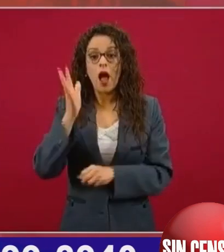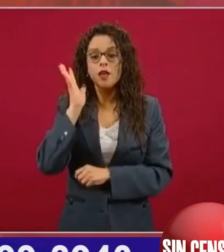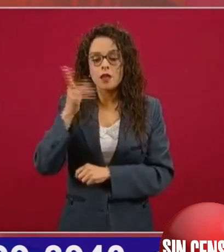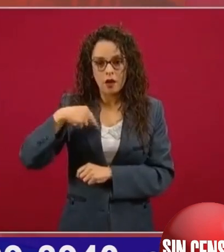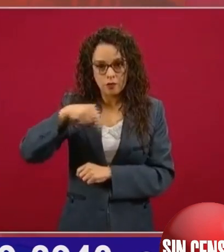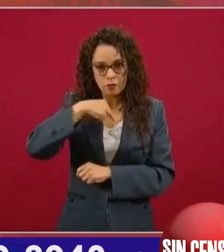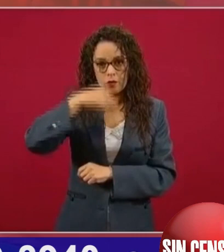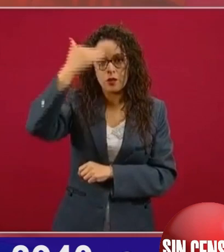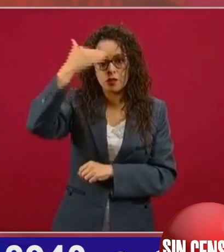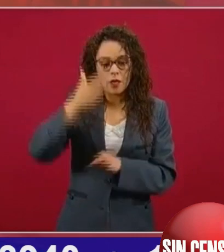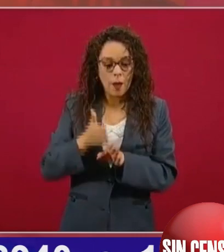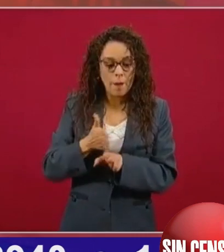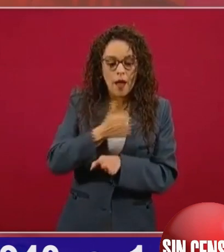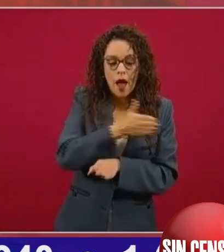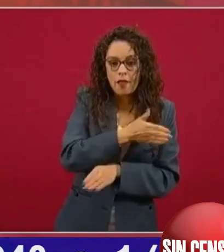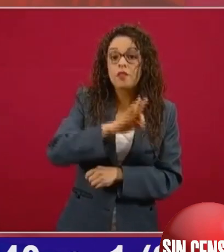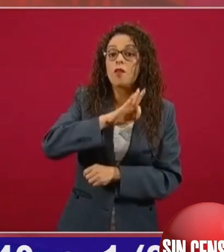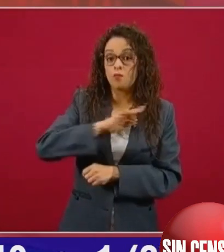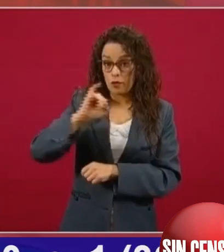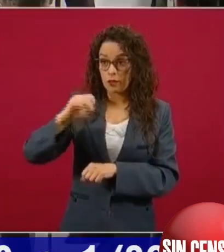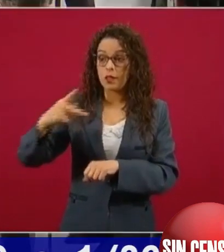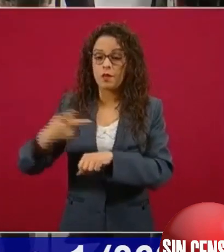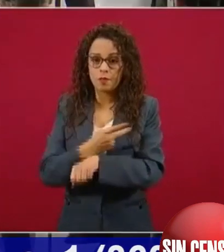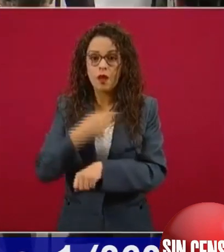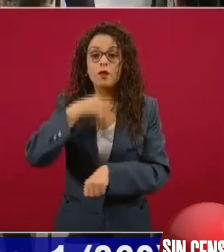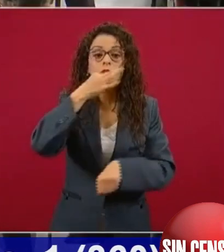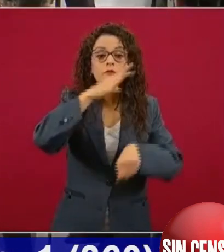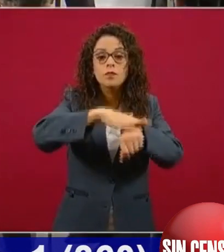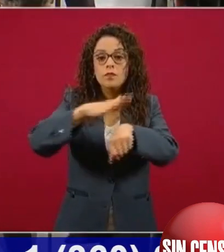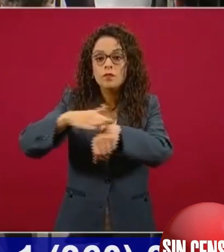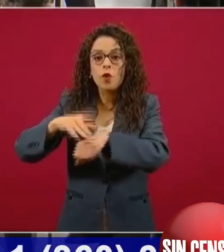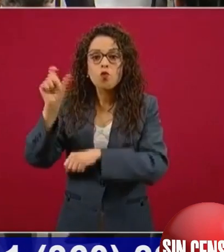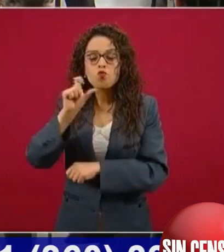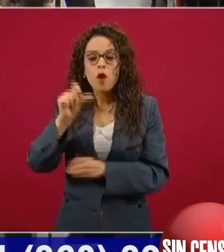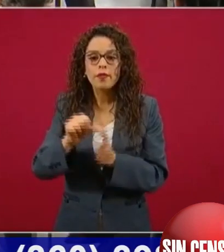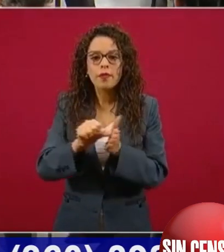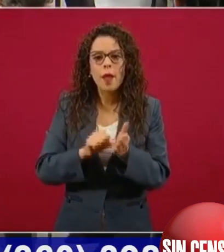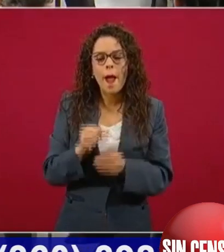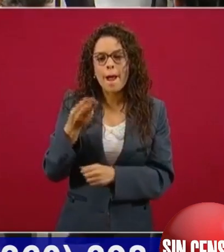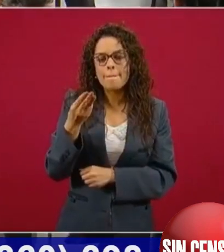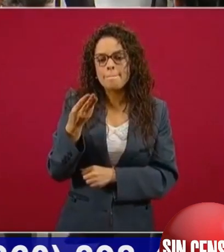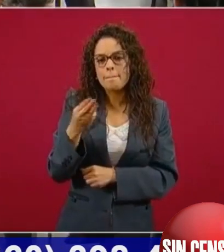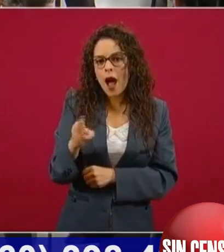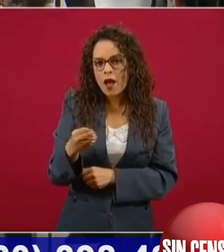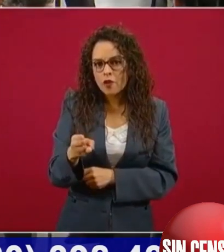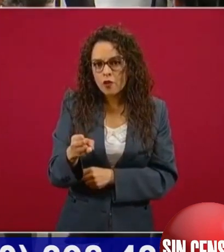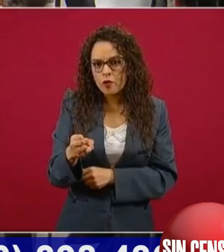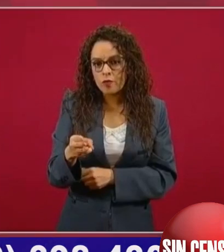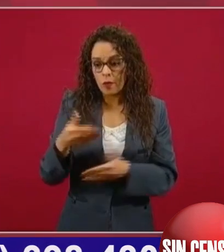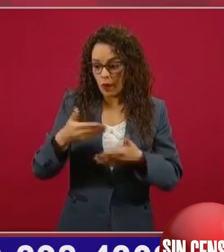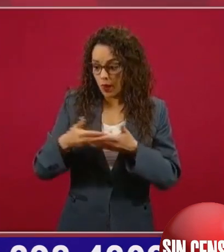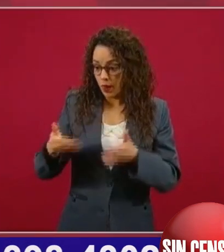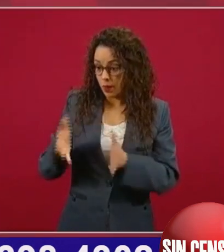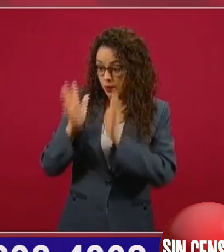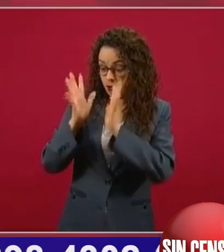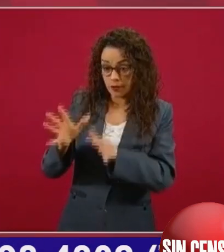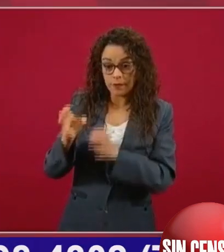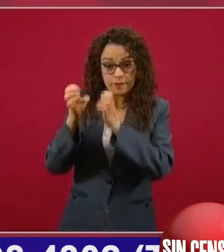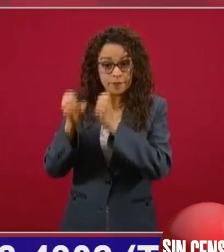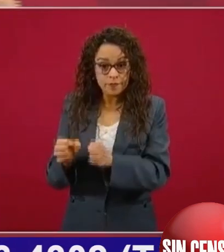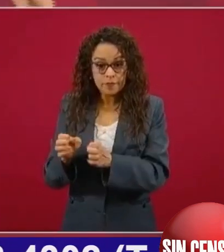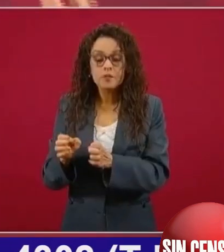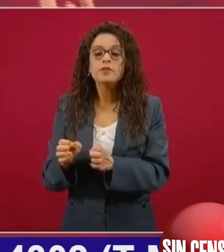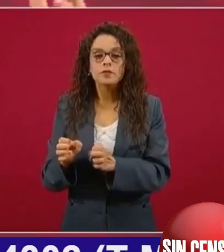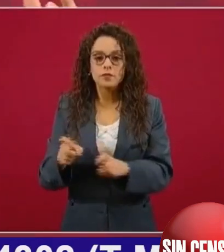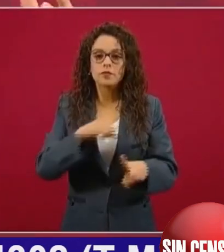podría ocurrir y que lo anunciamos desde mayo, ya que llegó, se instrumentan los distintos